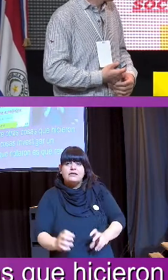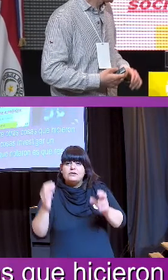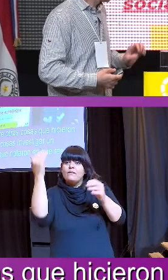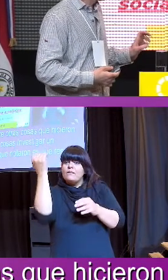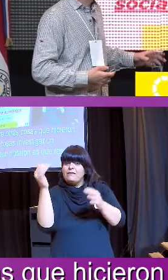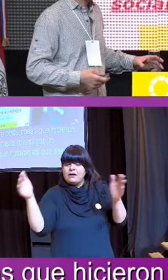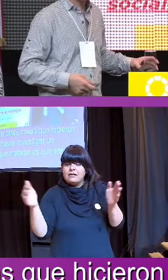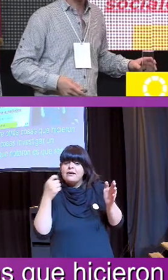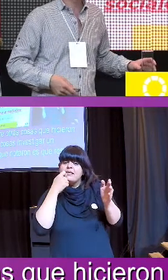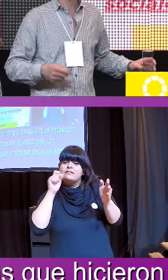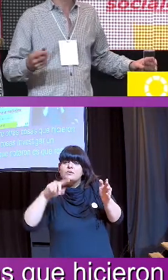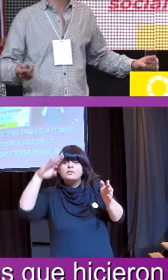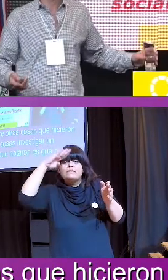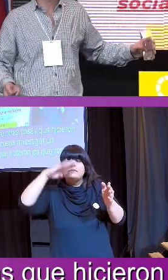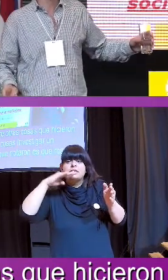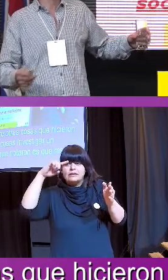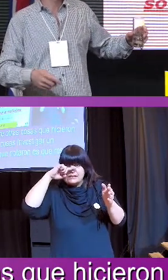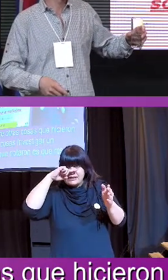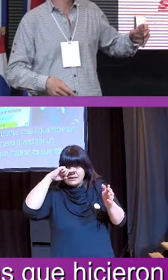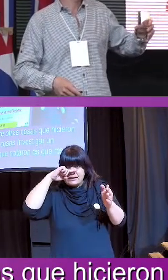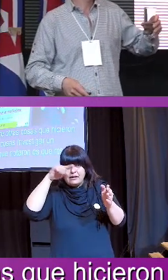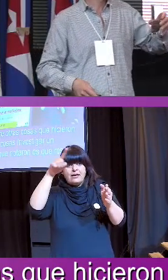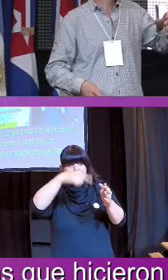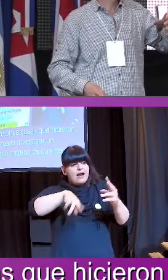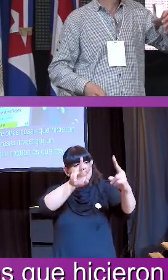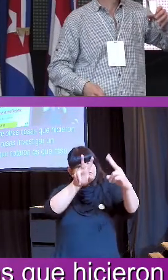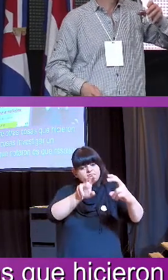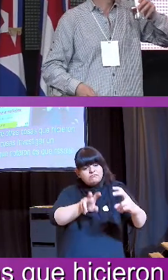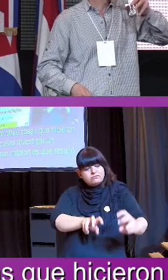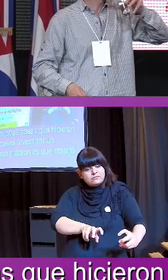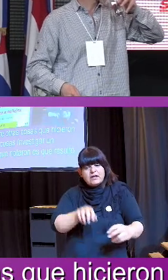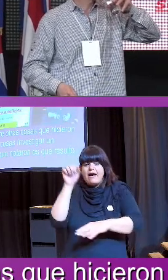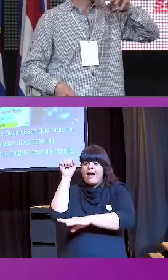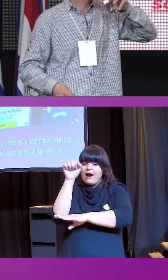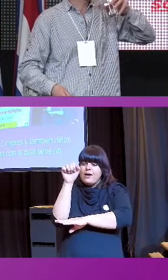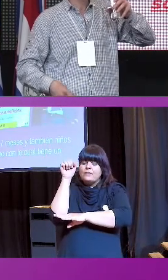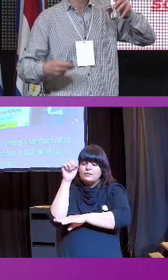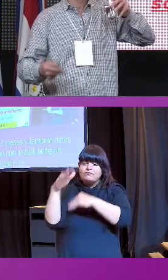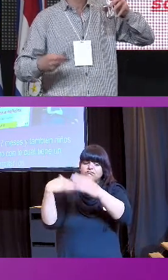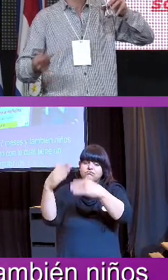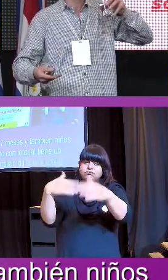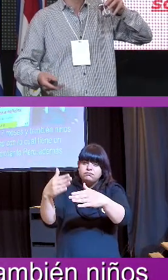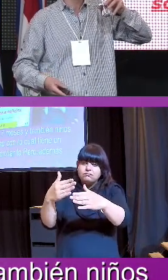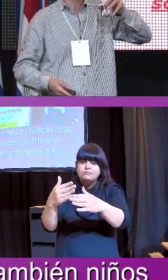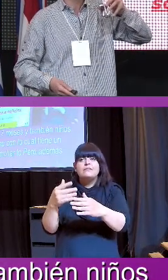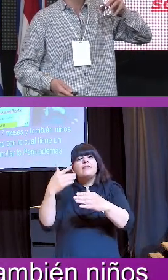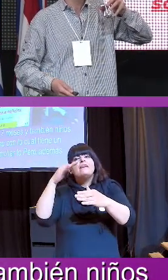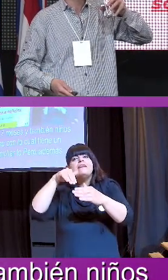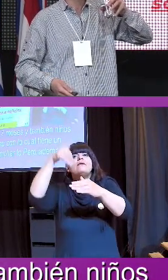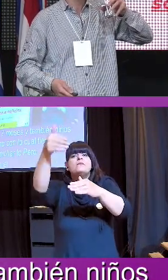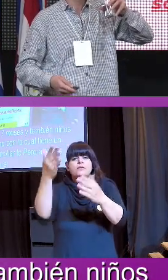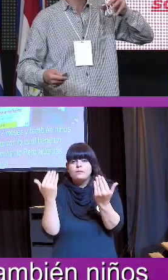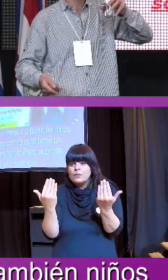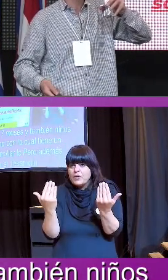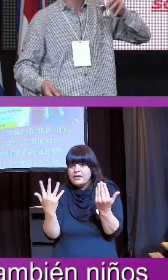con hermanos con autismo, con lo cual tiene un poco más de probabilidad de desarrollarlo, pero además que ya mostraban algún desafío en el